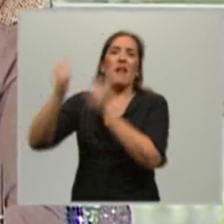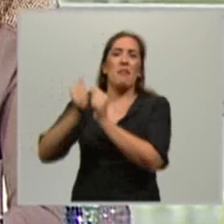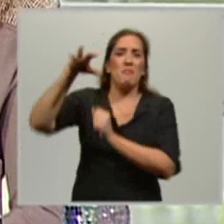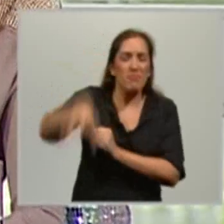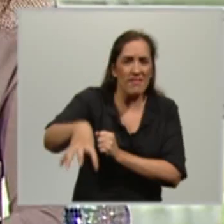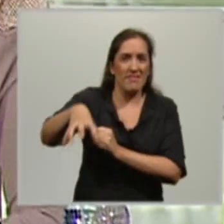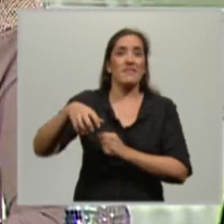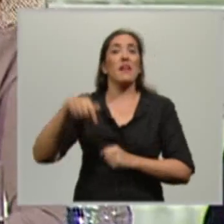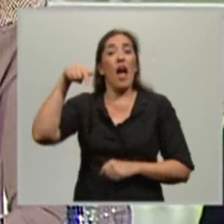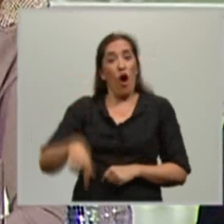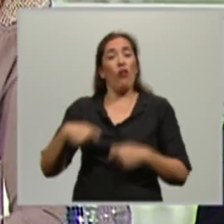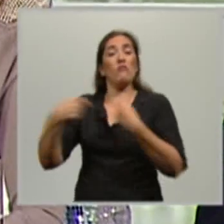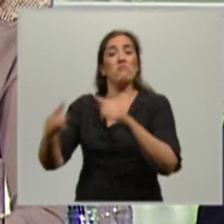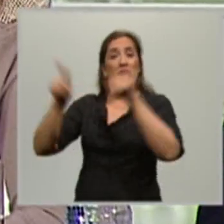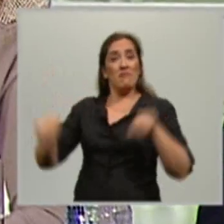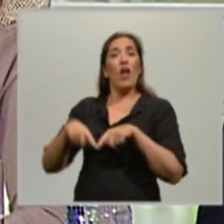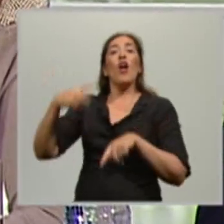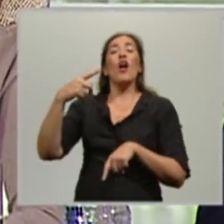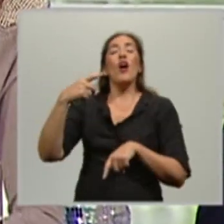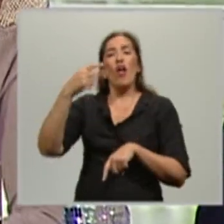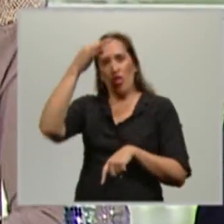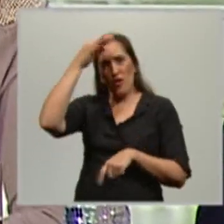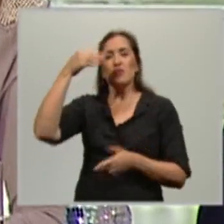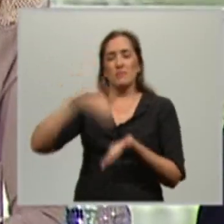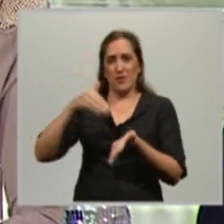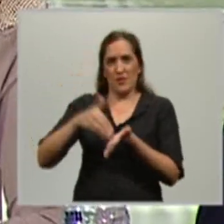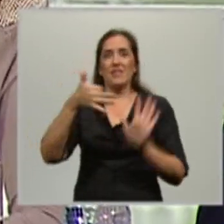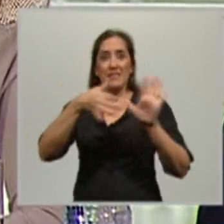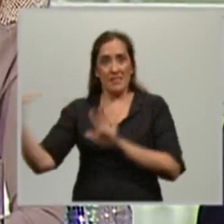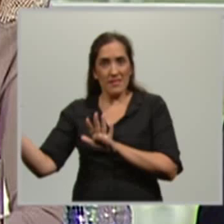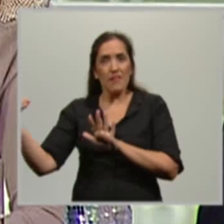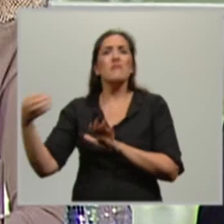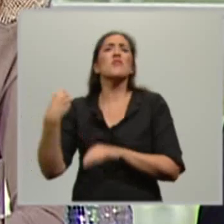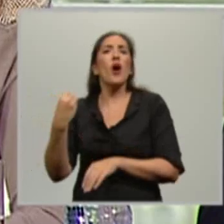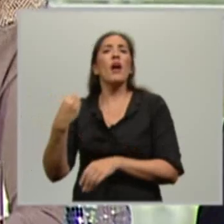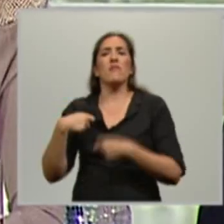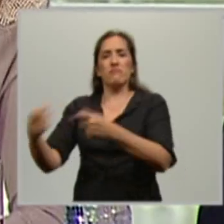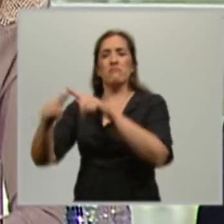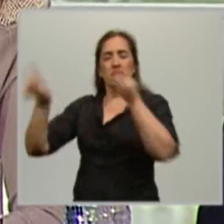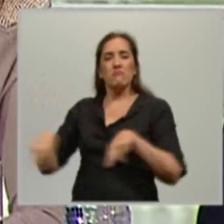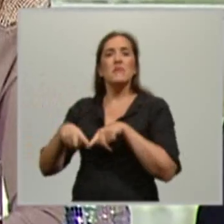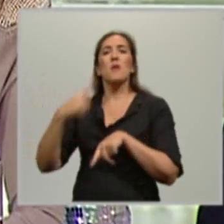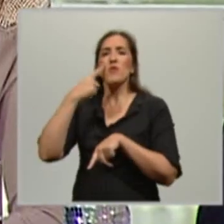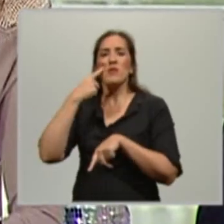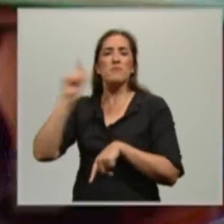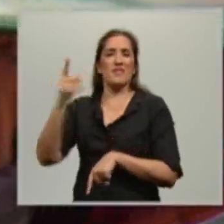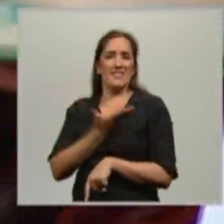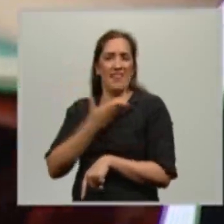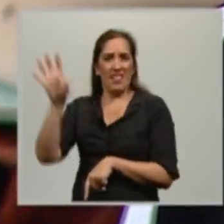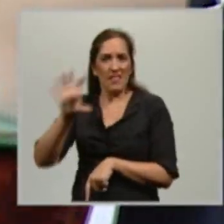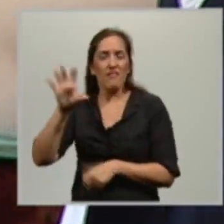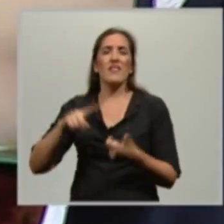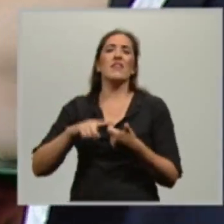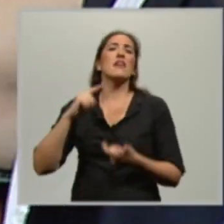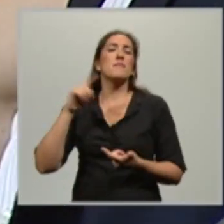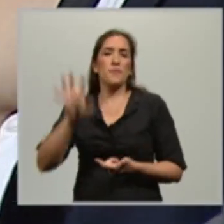por 12.600.000 municipios de la provincia de Santa Fe, municipios de Entre